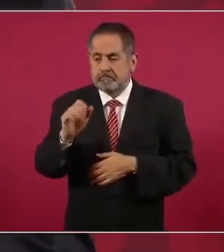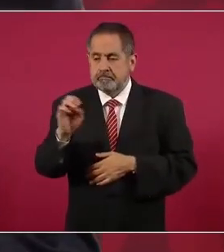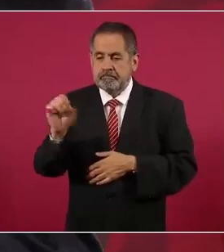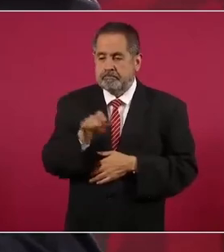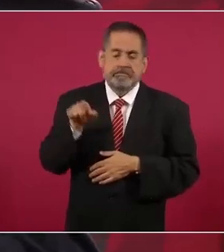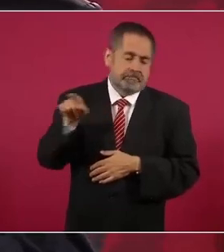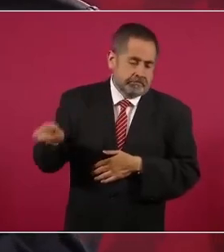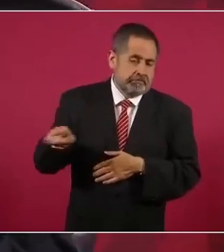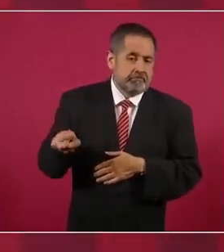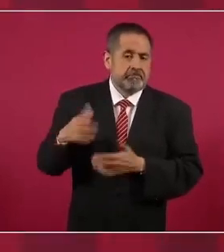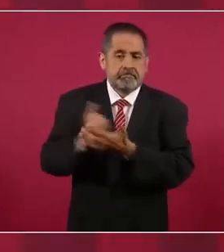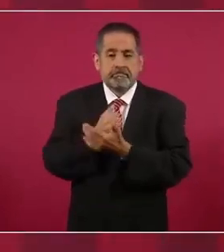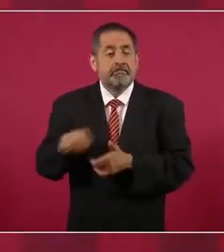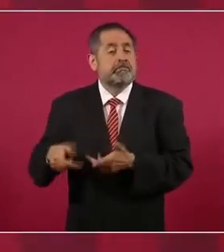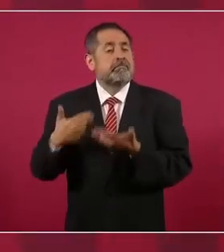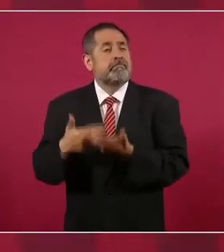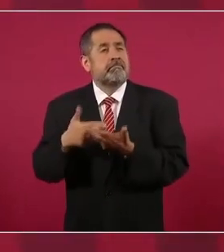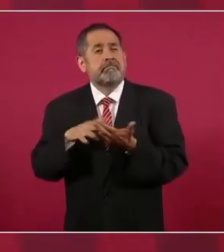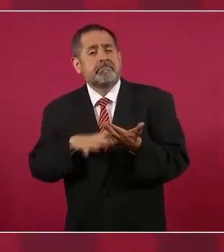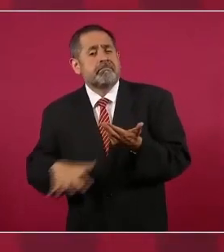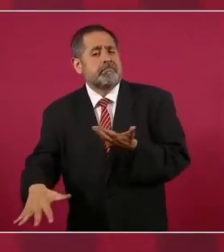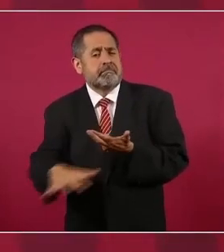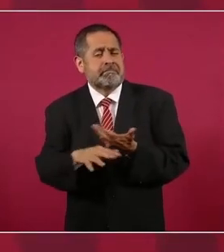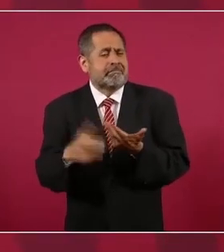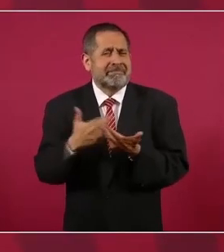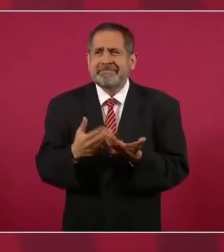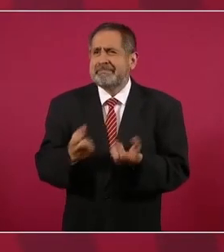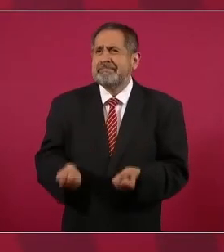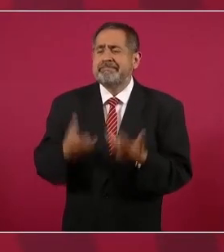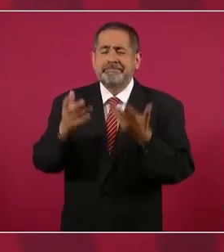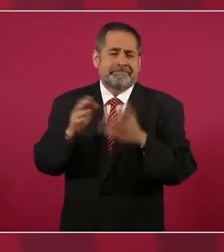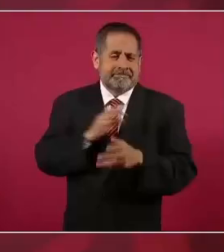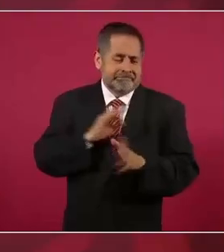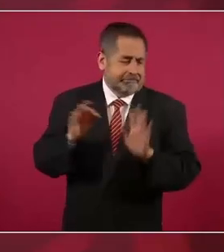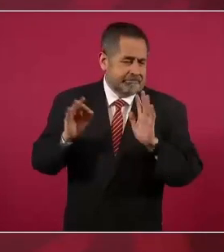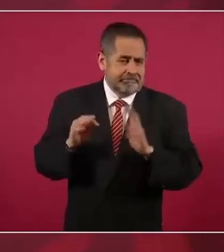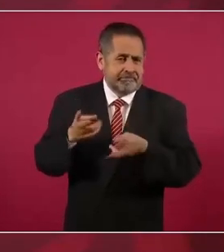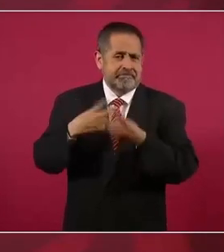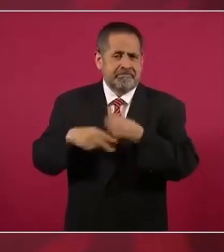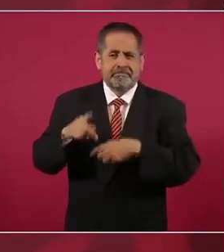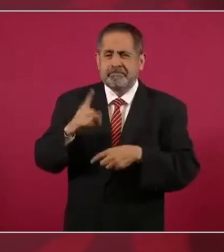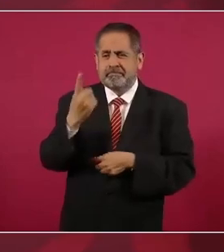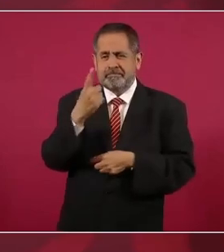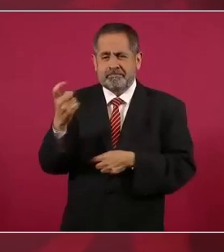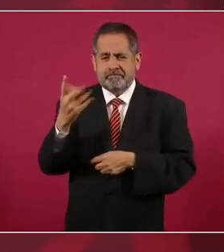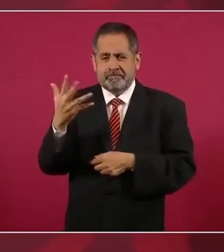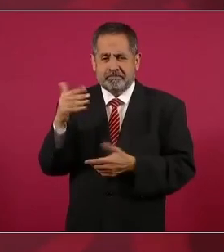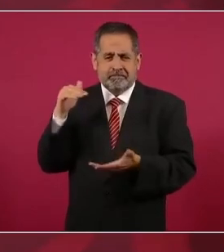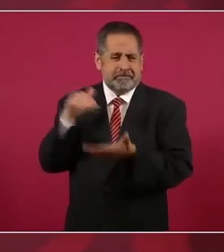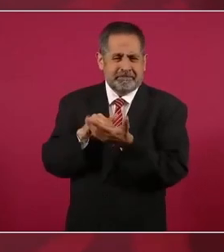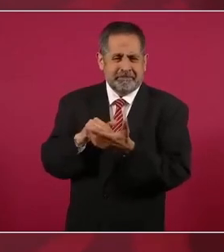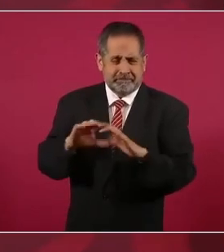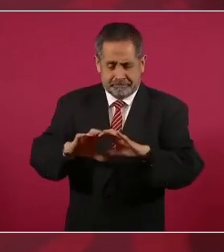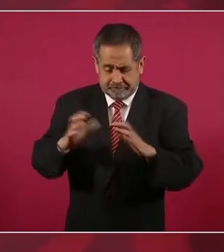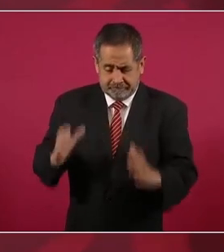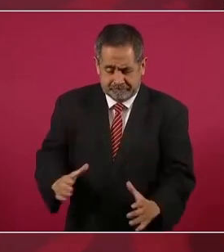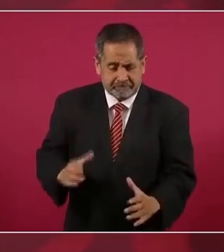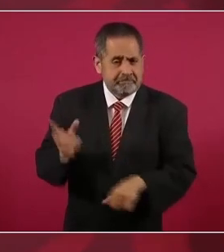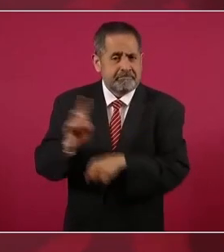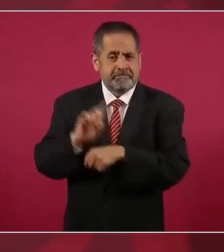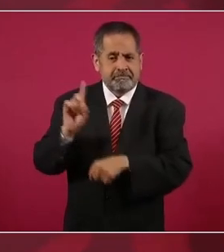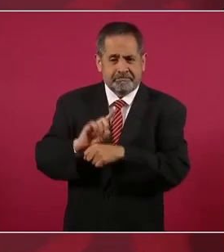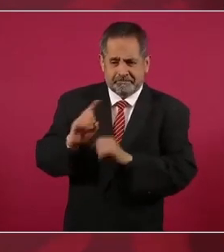campo que tiene una capacidad para producir hasta 150,000 barriles diarios